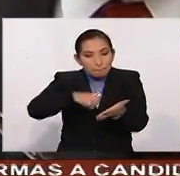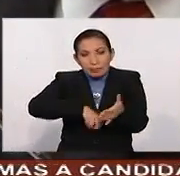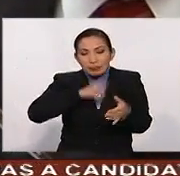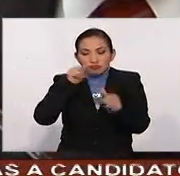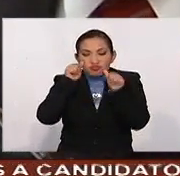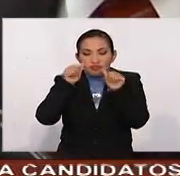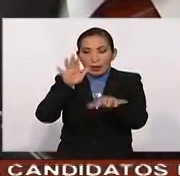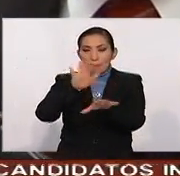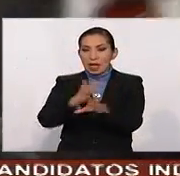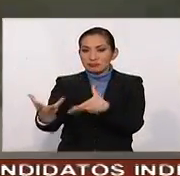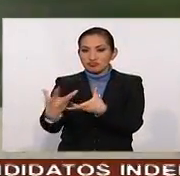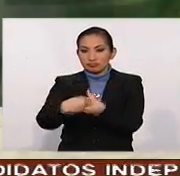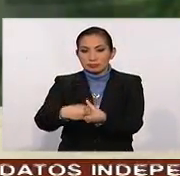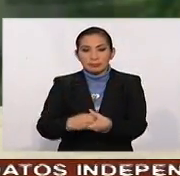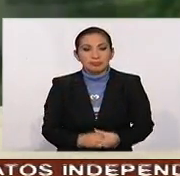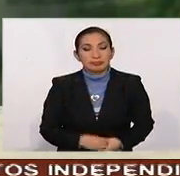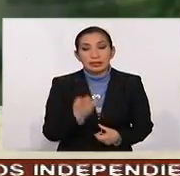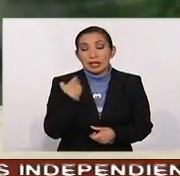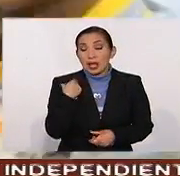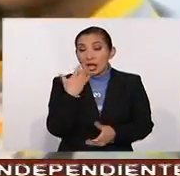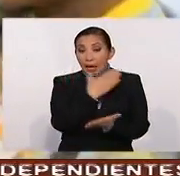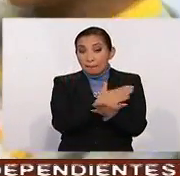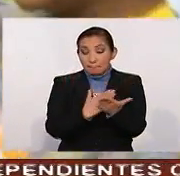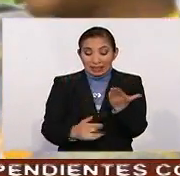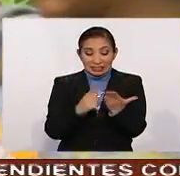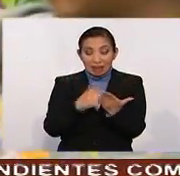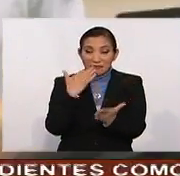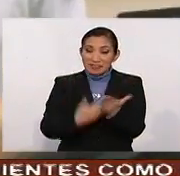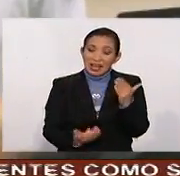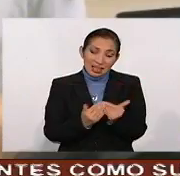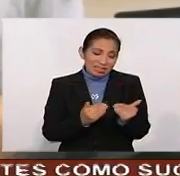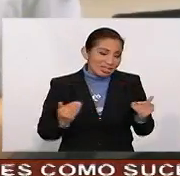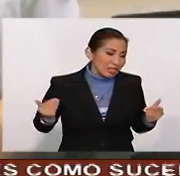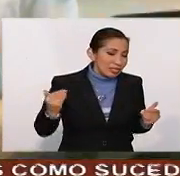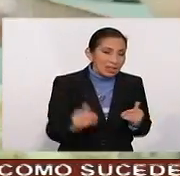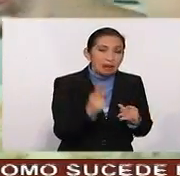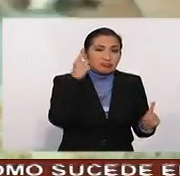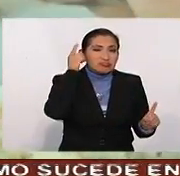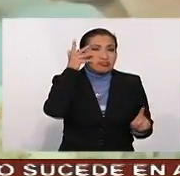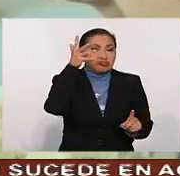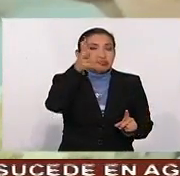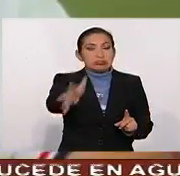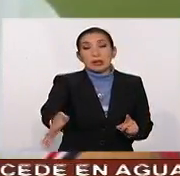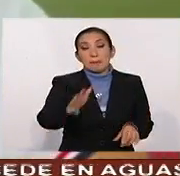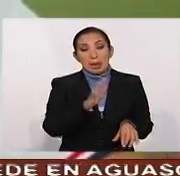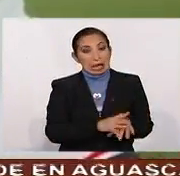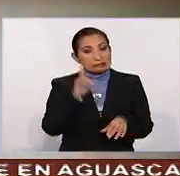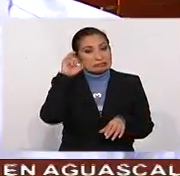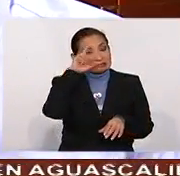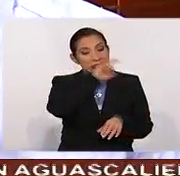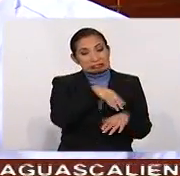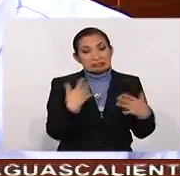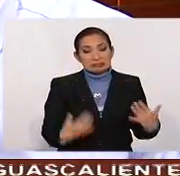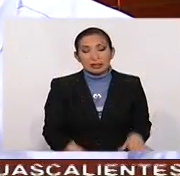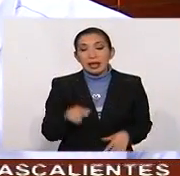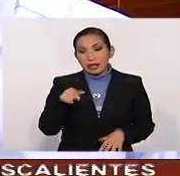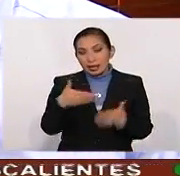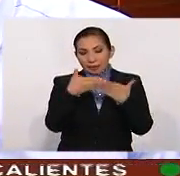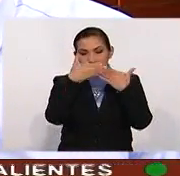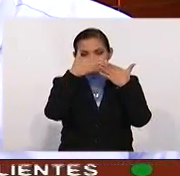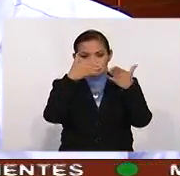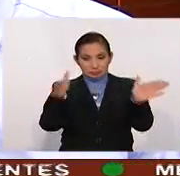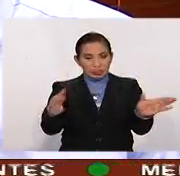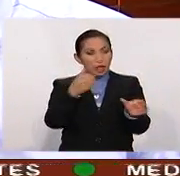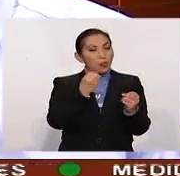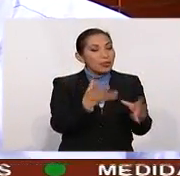mucho más incluyente. Es tan solo la mitad del camino y los retos que vienen son aún mayores. Pues ampliar